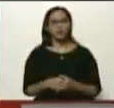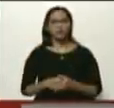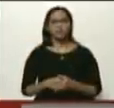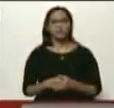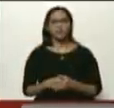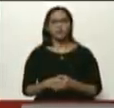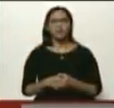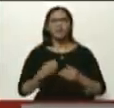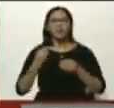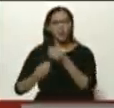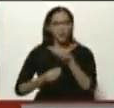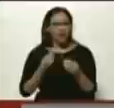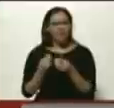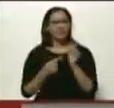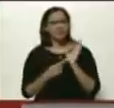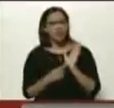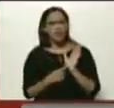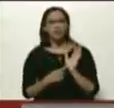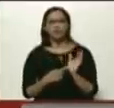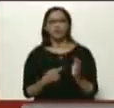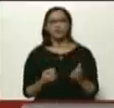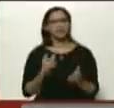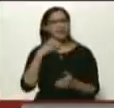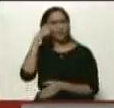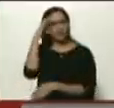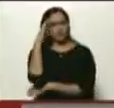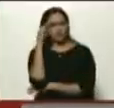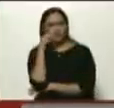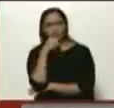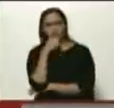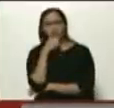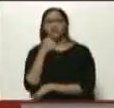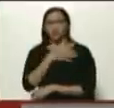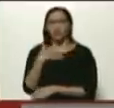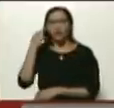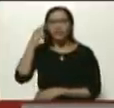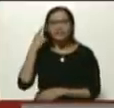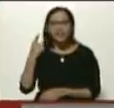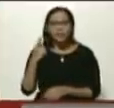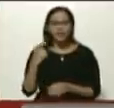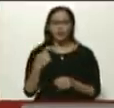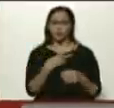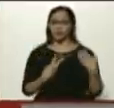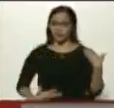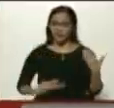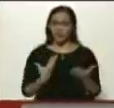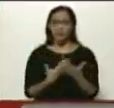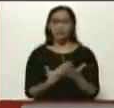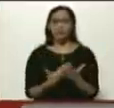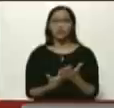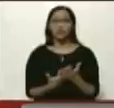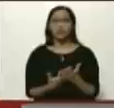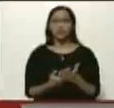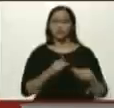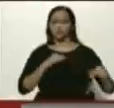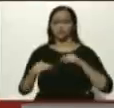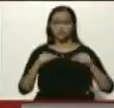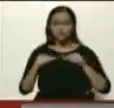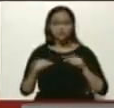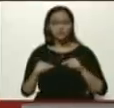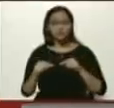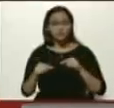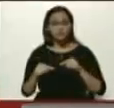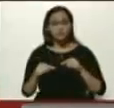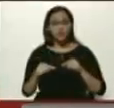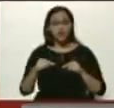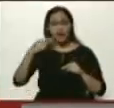Cuando se hacen estas cosas, uno dice, Dios, bueno, yo quiero que sepan, como vicepresidente del partido, le daba instrucciones a